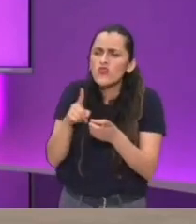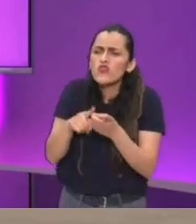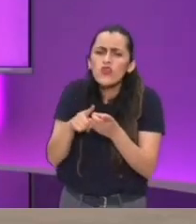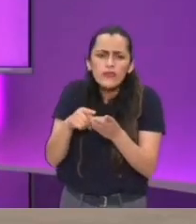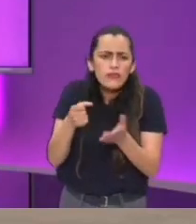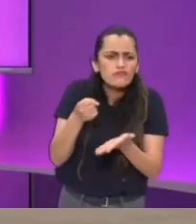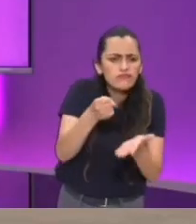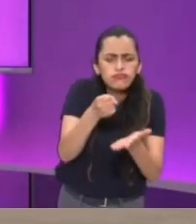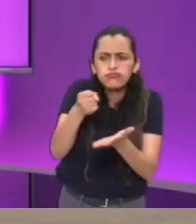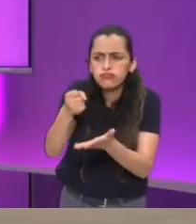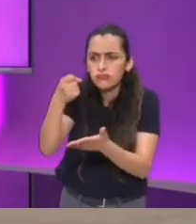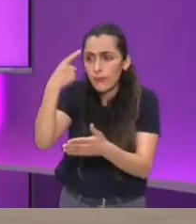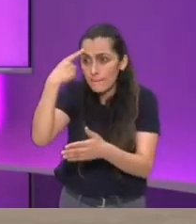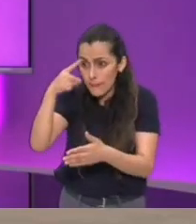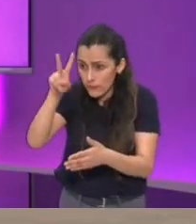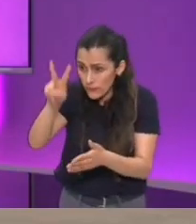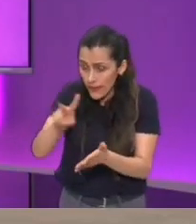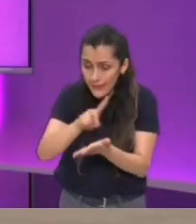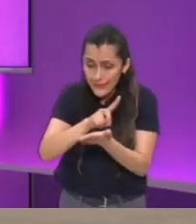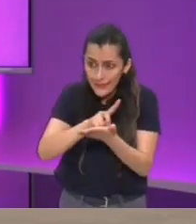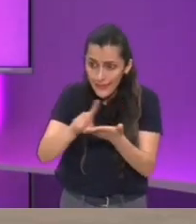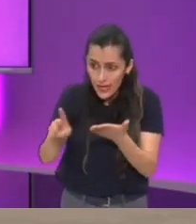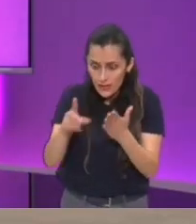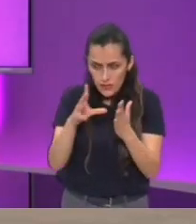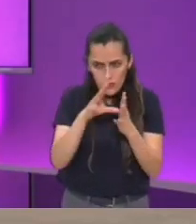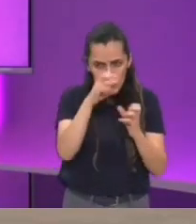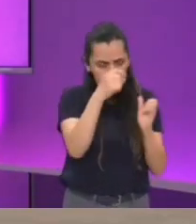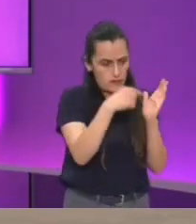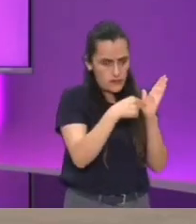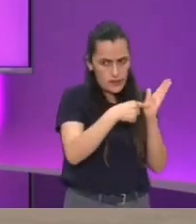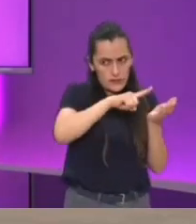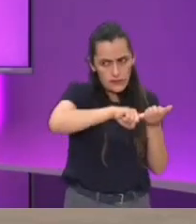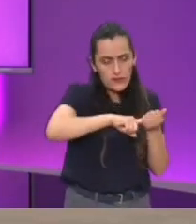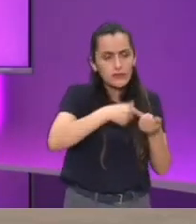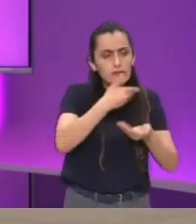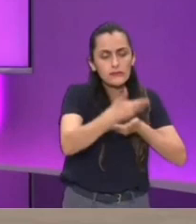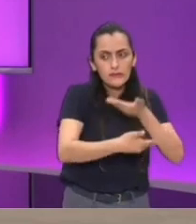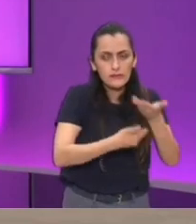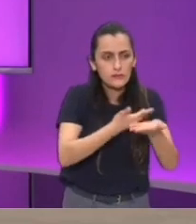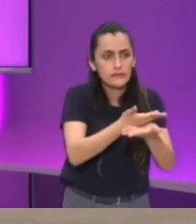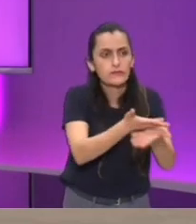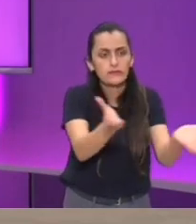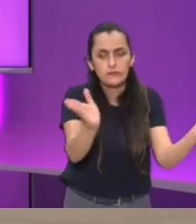garantizar este derecho constitucional de servicios médicos a toda la población?